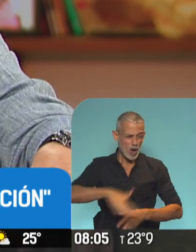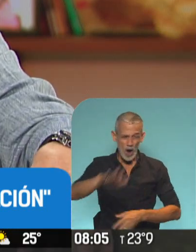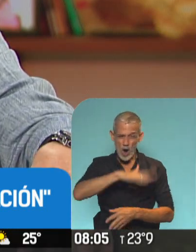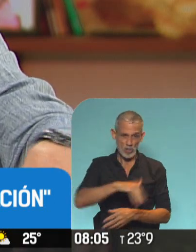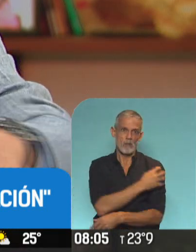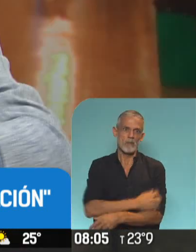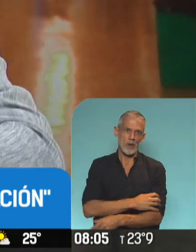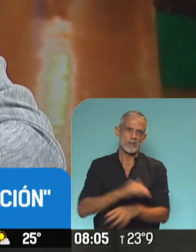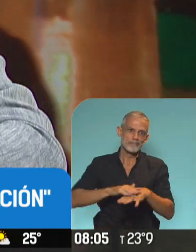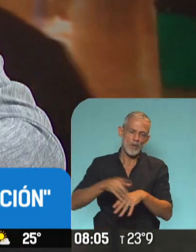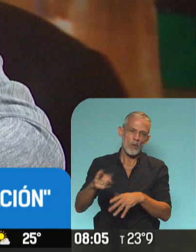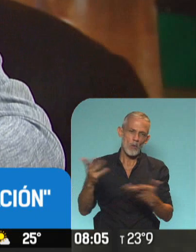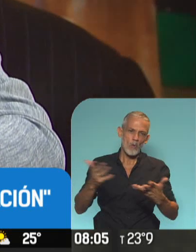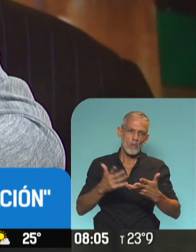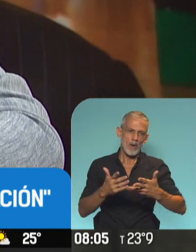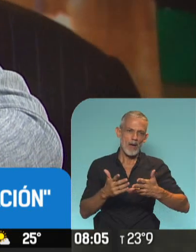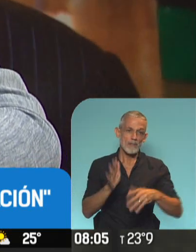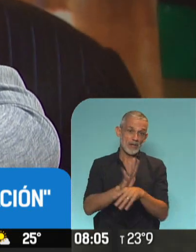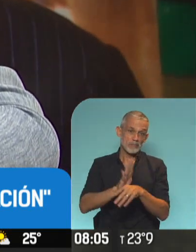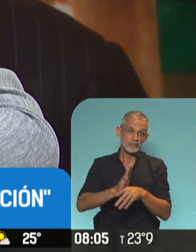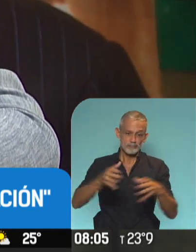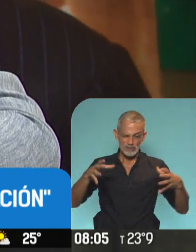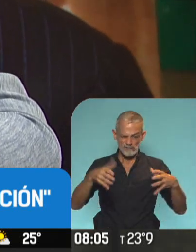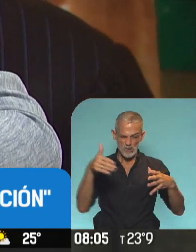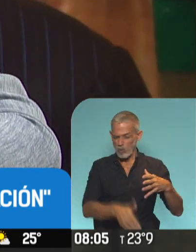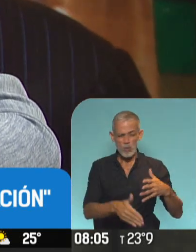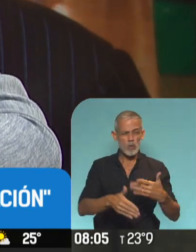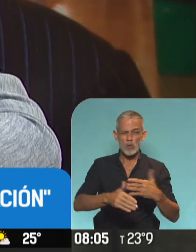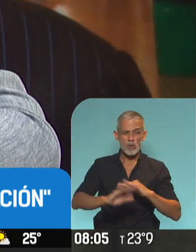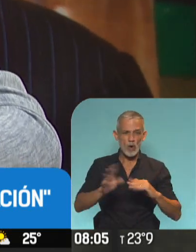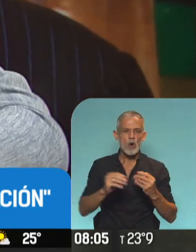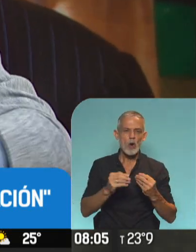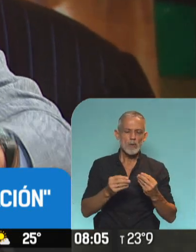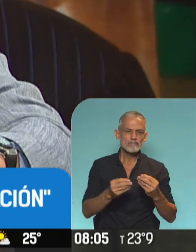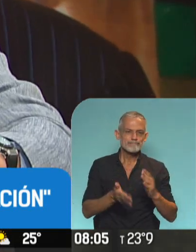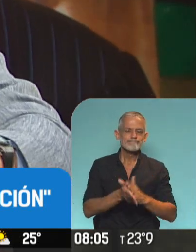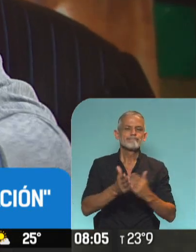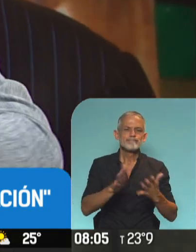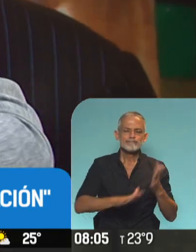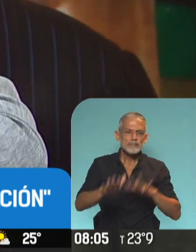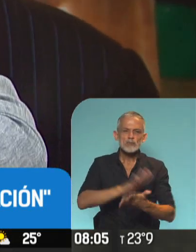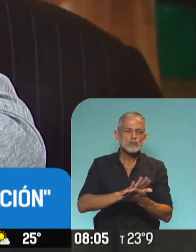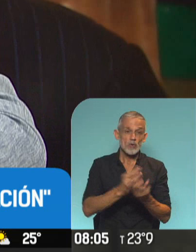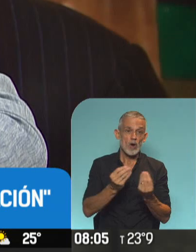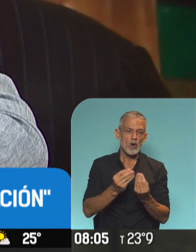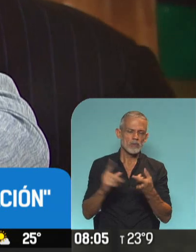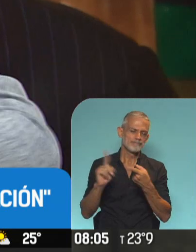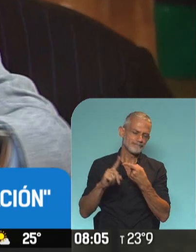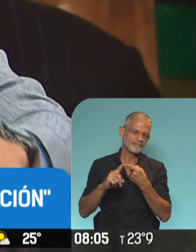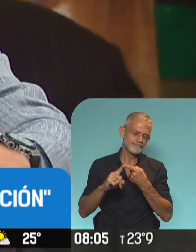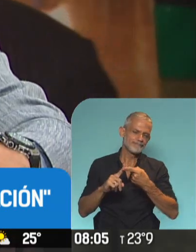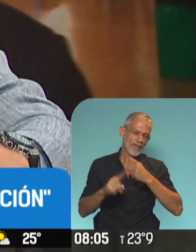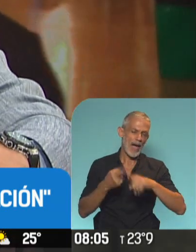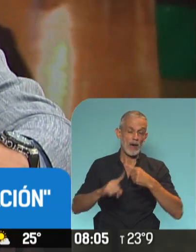todos, nos han enterrado en un pufo del cual no sé cómo vamos a poder salir, y eso se hizo con la connivencia o con